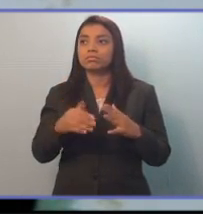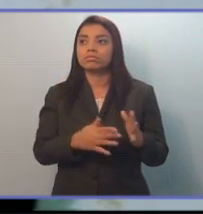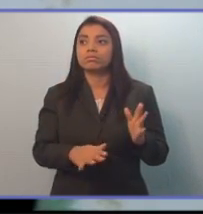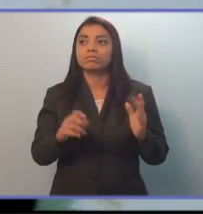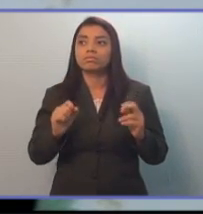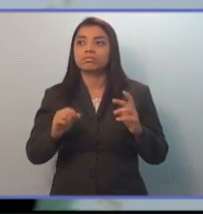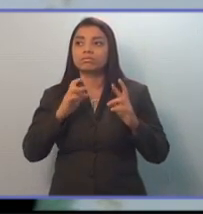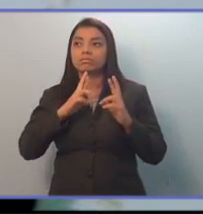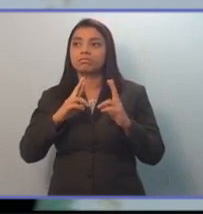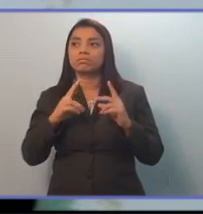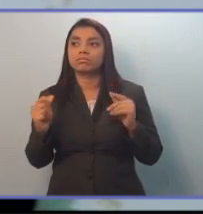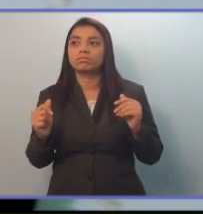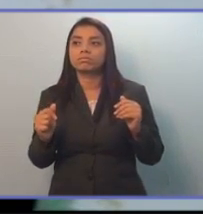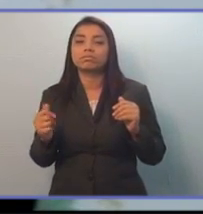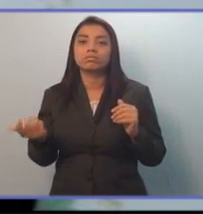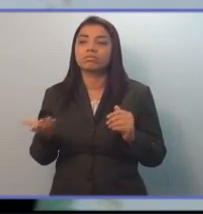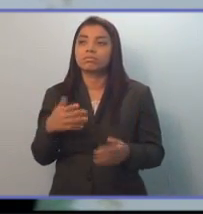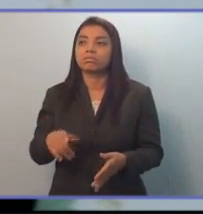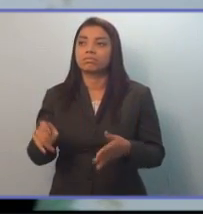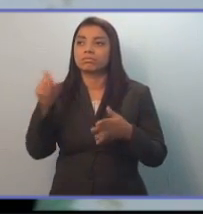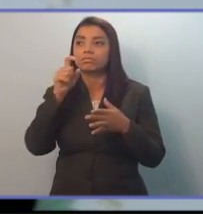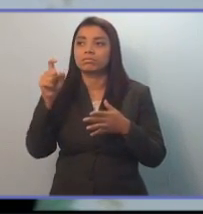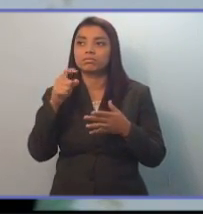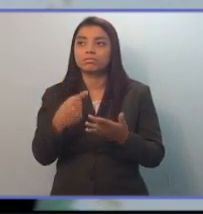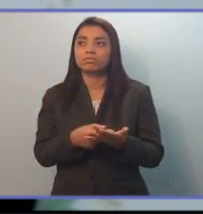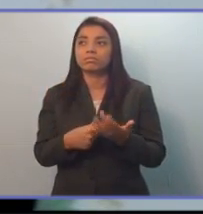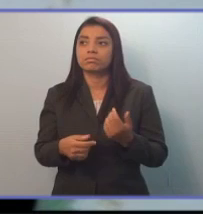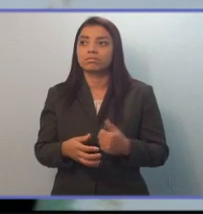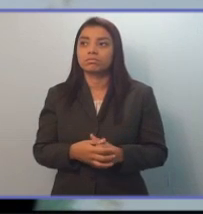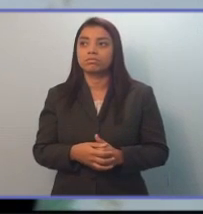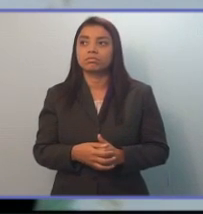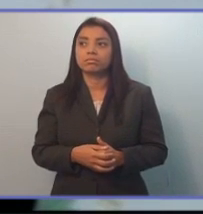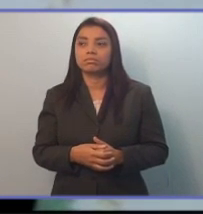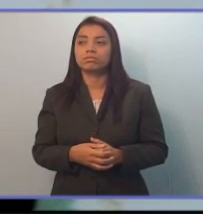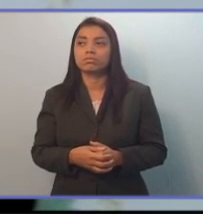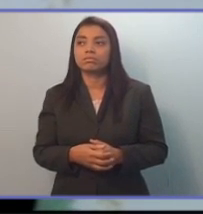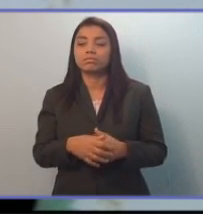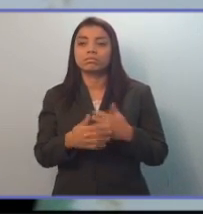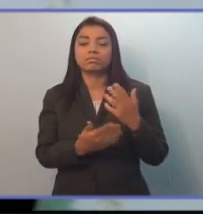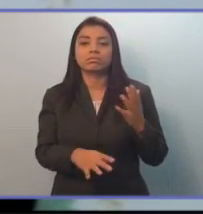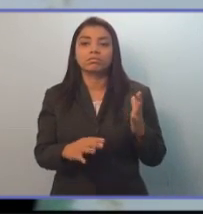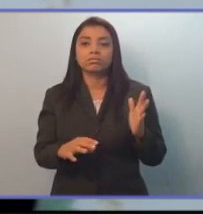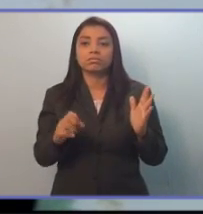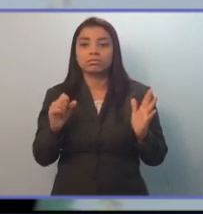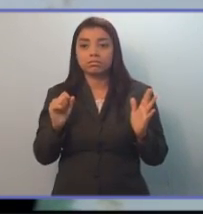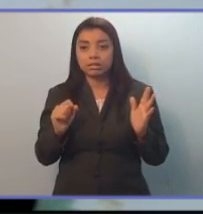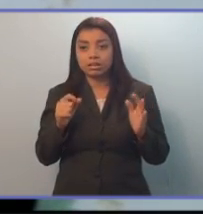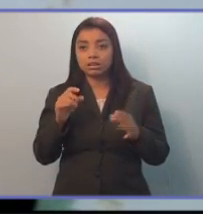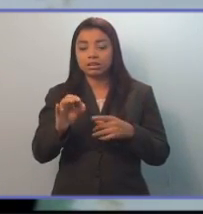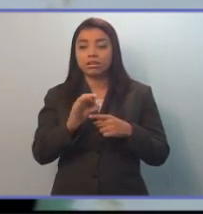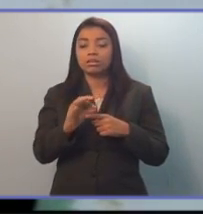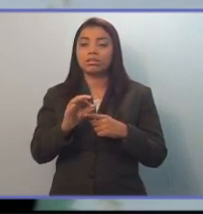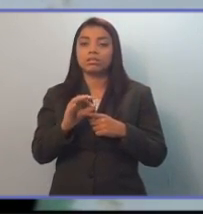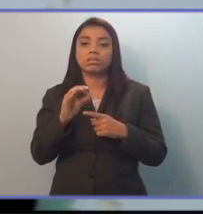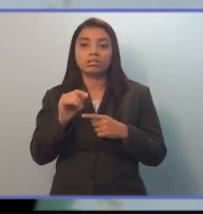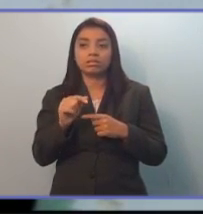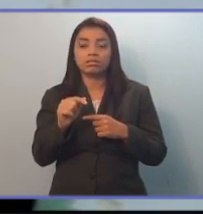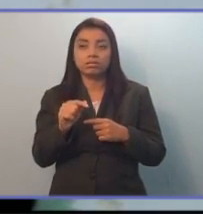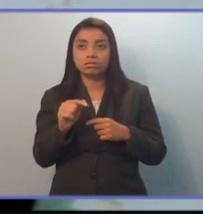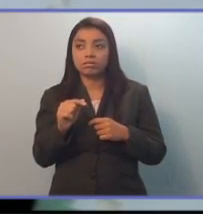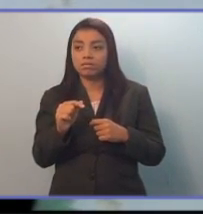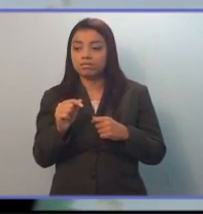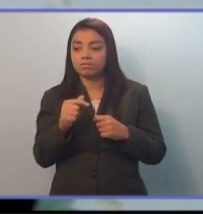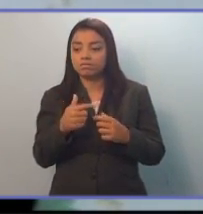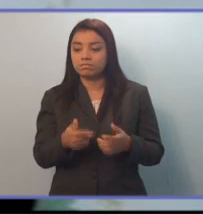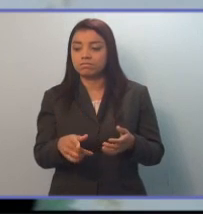resolver contra tal funcionario público, sobre todo si el funcionario público está ejerciendo la función, ya sea muchas veces